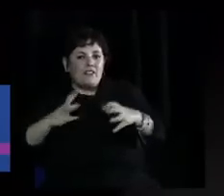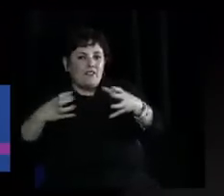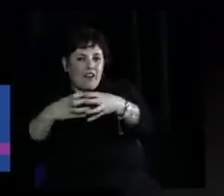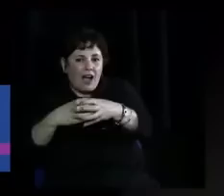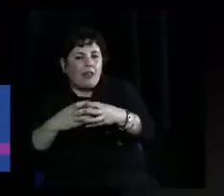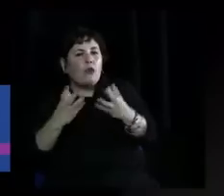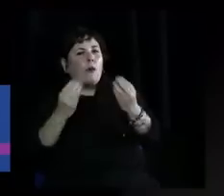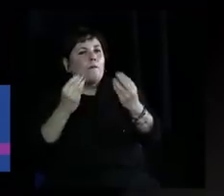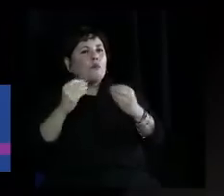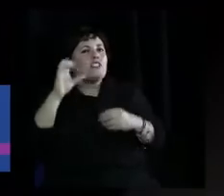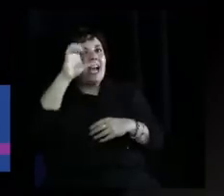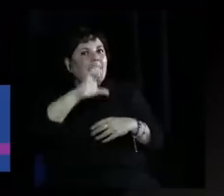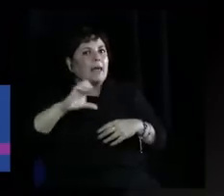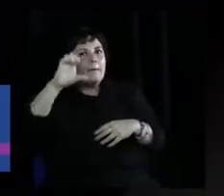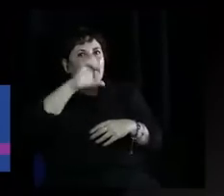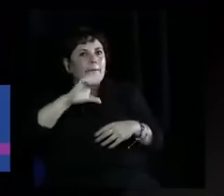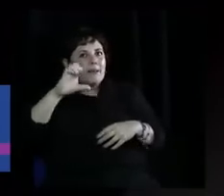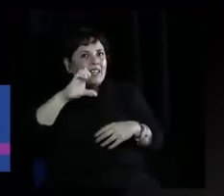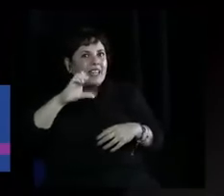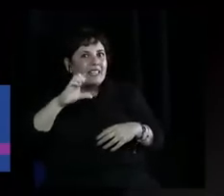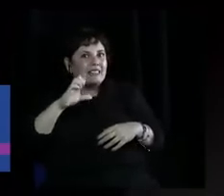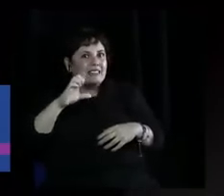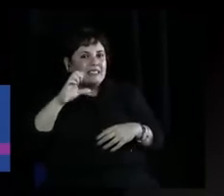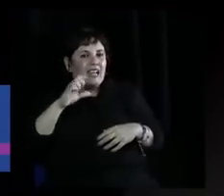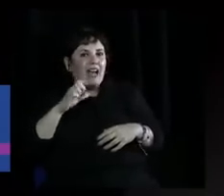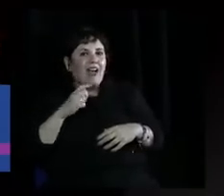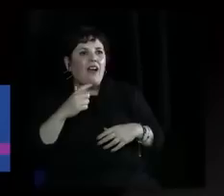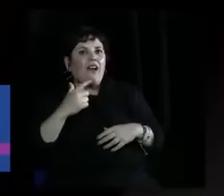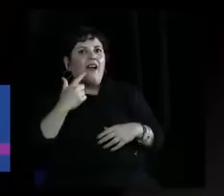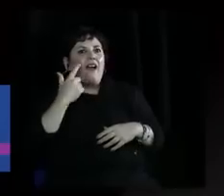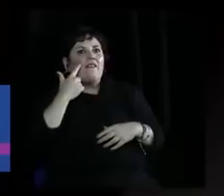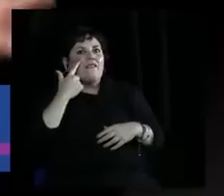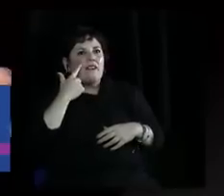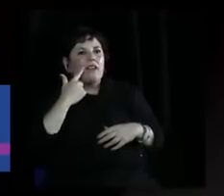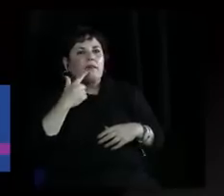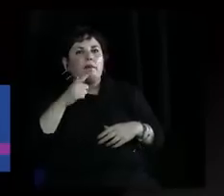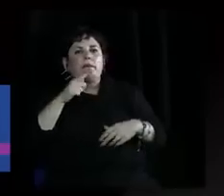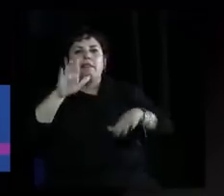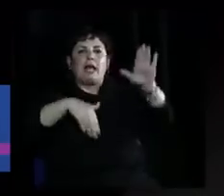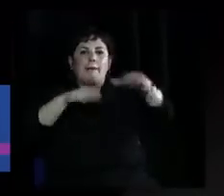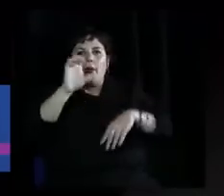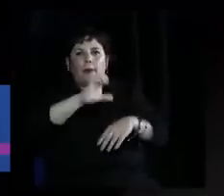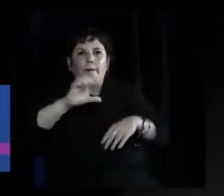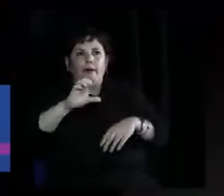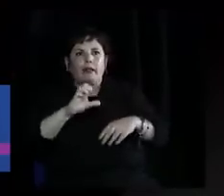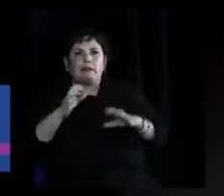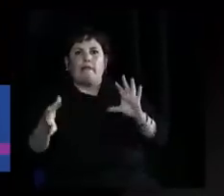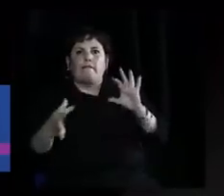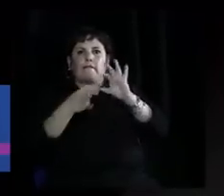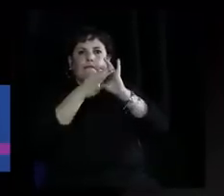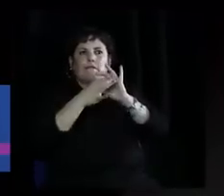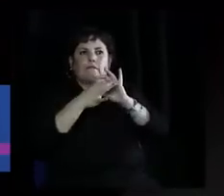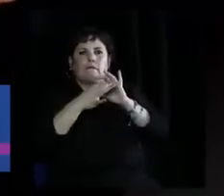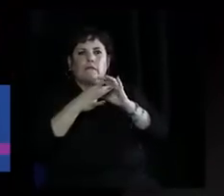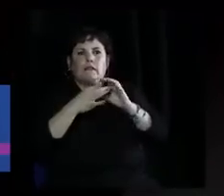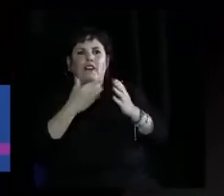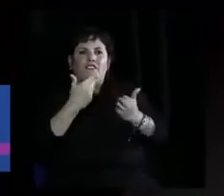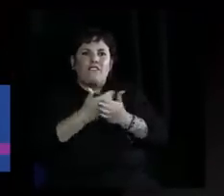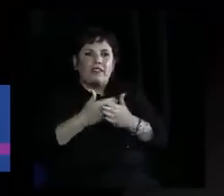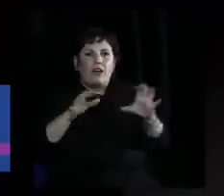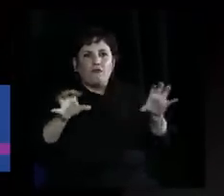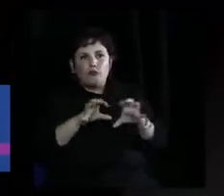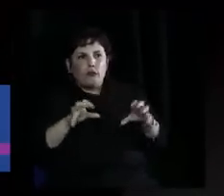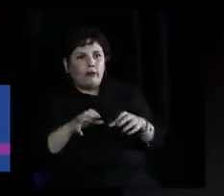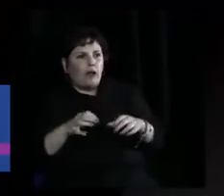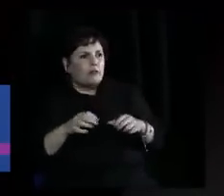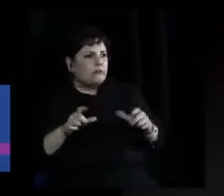empresarios, muchas empresas que están viviendo de licitación tras licitación prendidos a ese ciclo de falta de personal porque